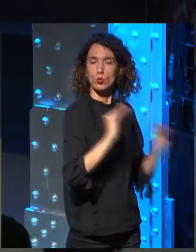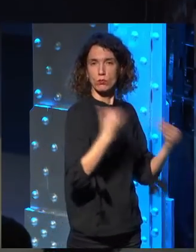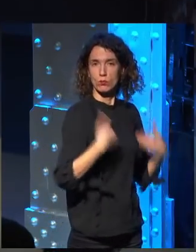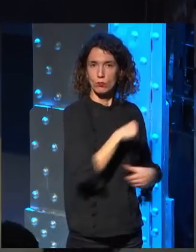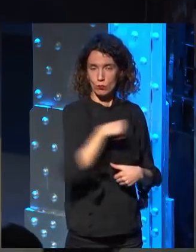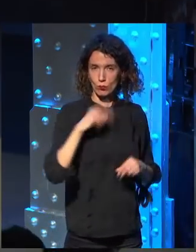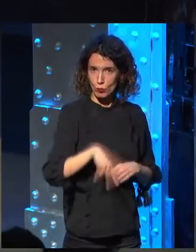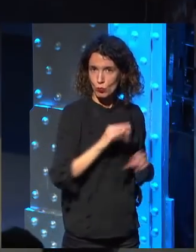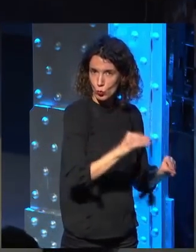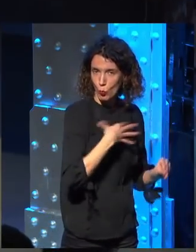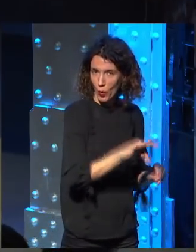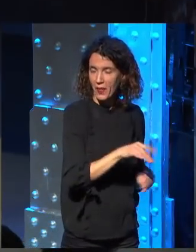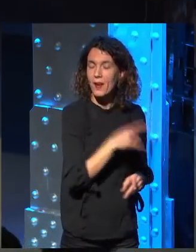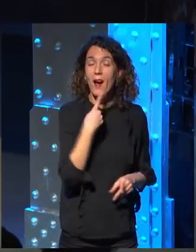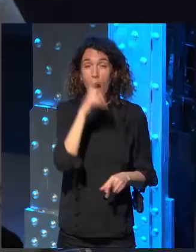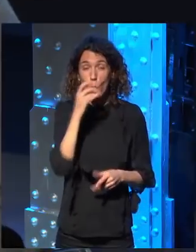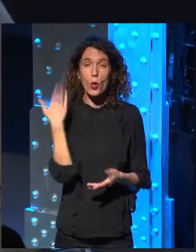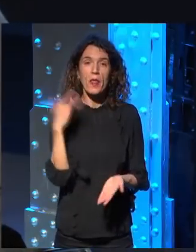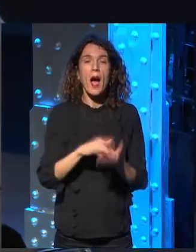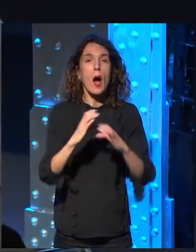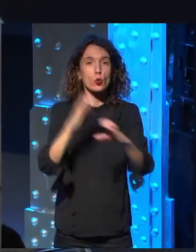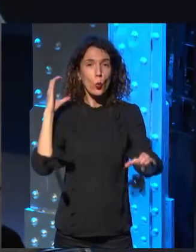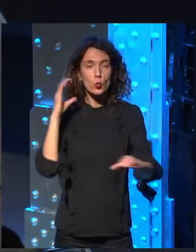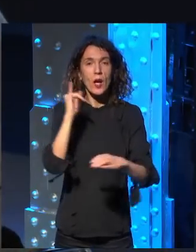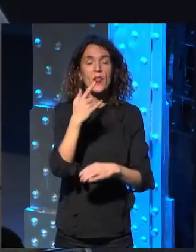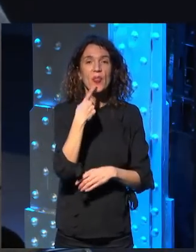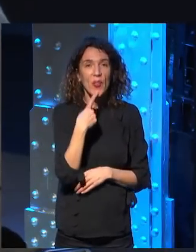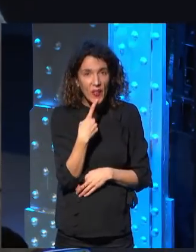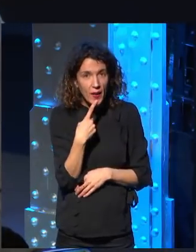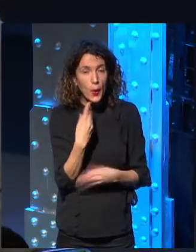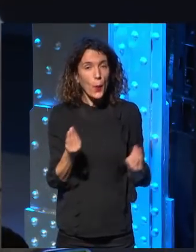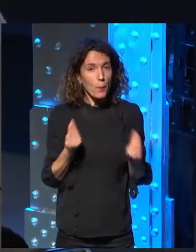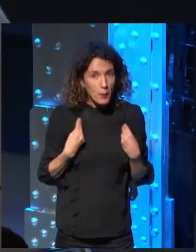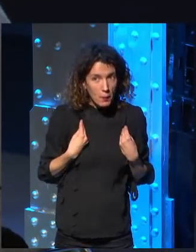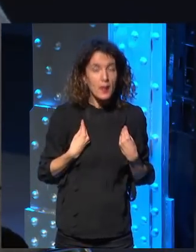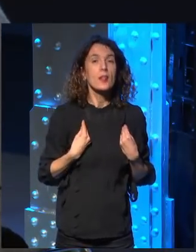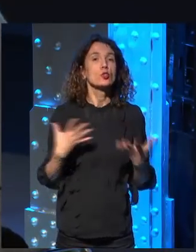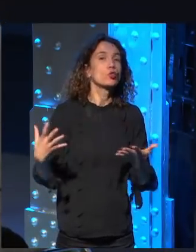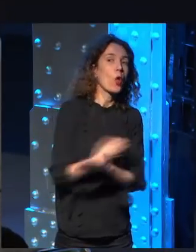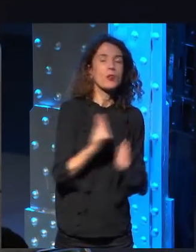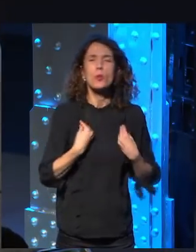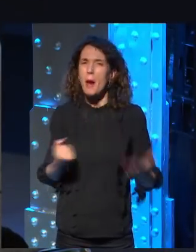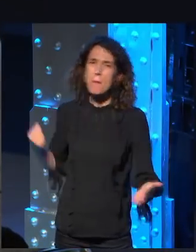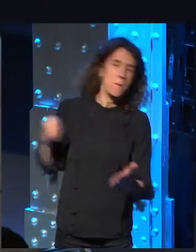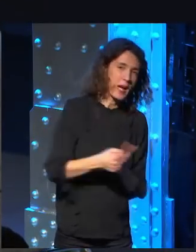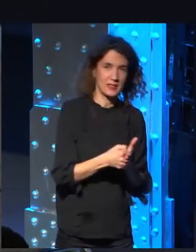Hay otro, perdona, sí. me acabo de acordar, que ahora está en los autobuses, ¿no? Que dice, vive todas tus vidas al